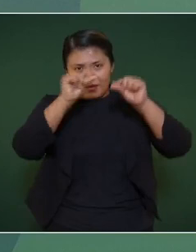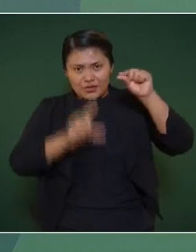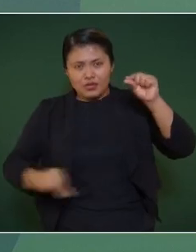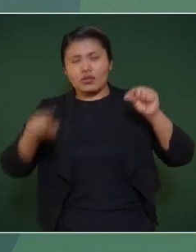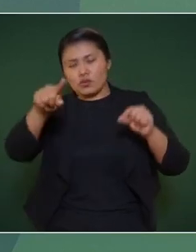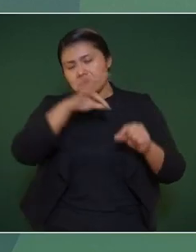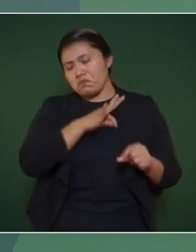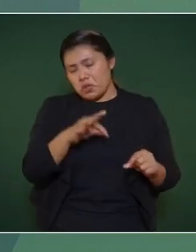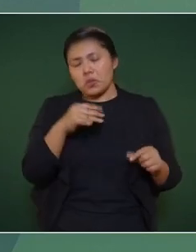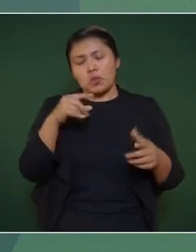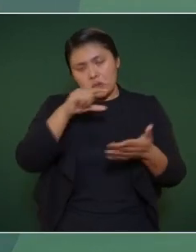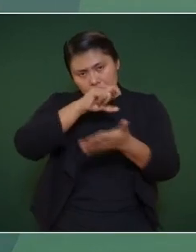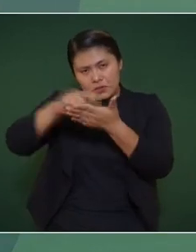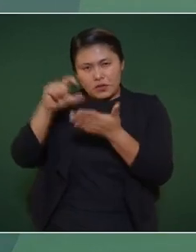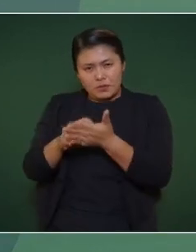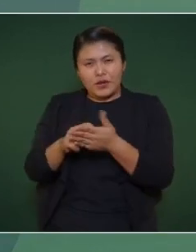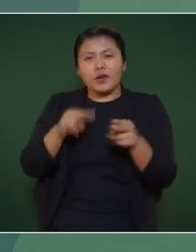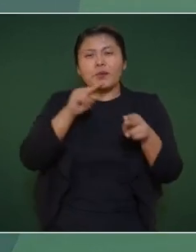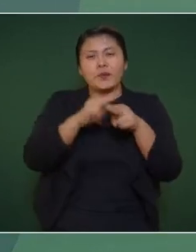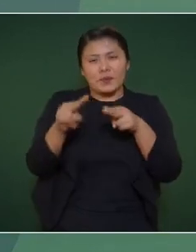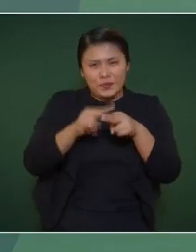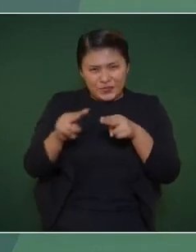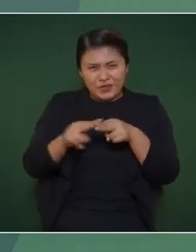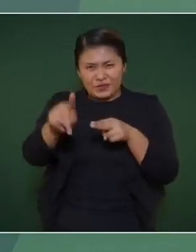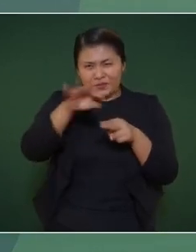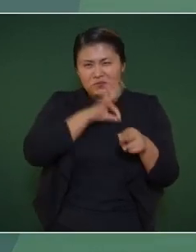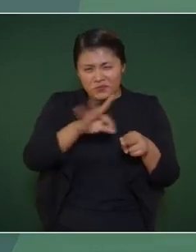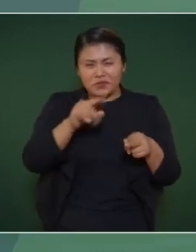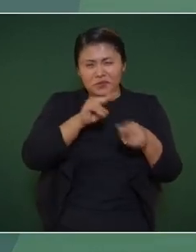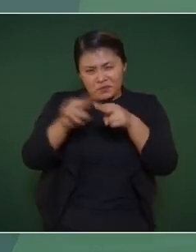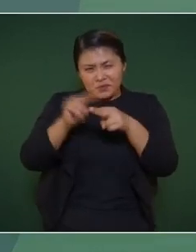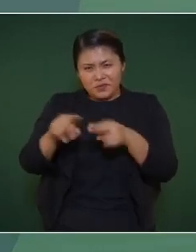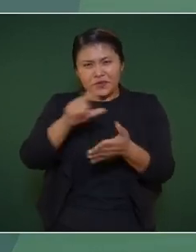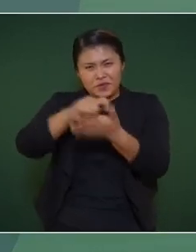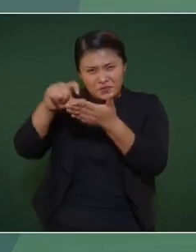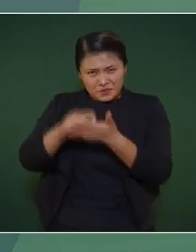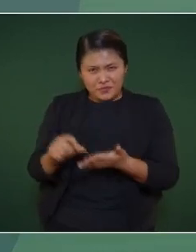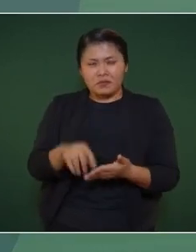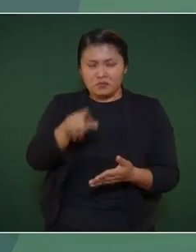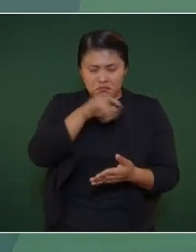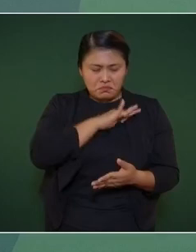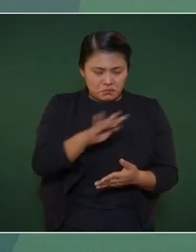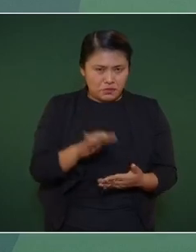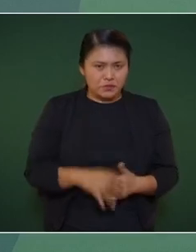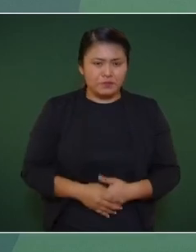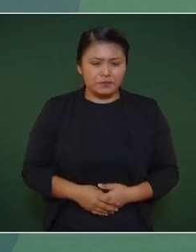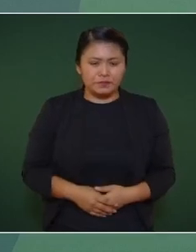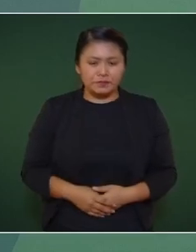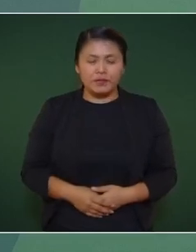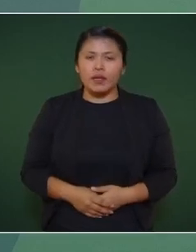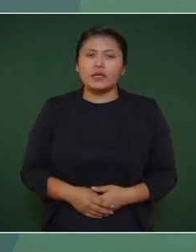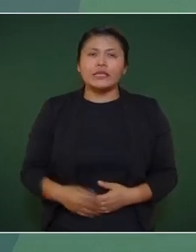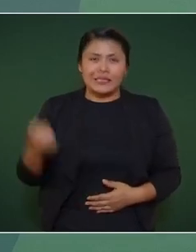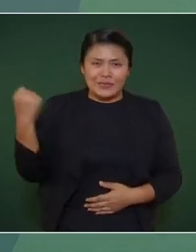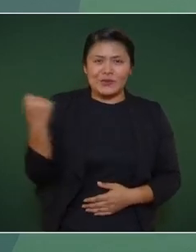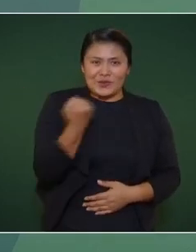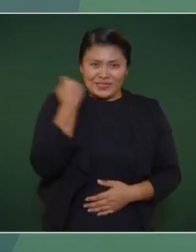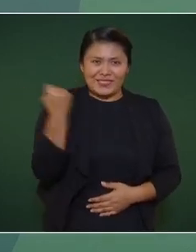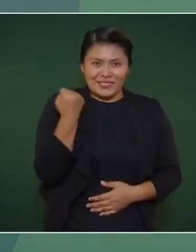comprar pues un cachito, porque todo esto